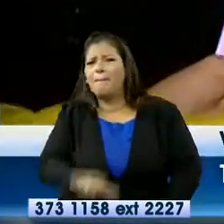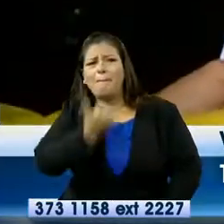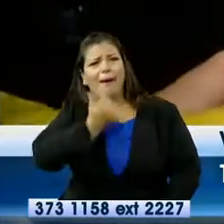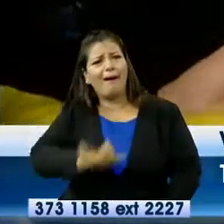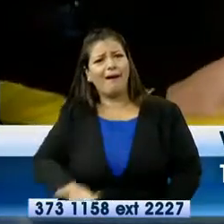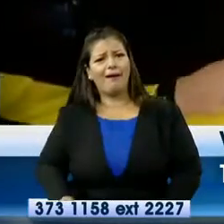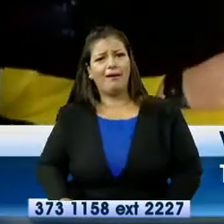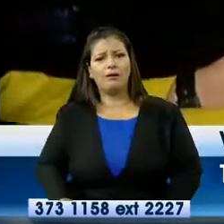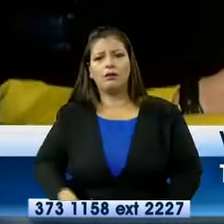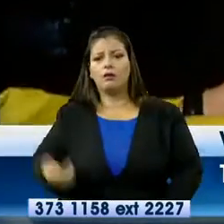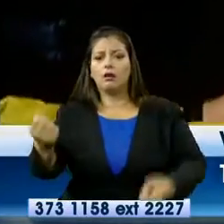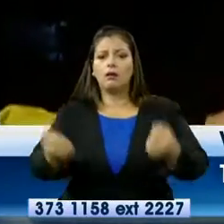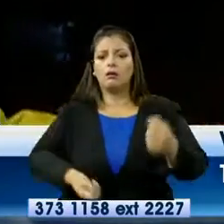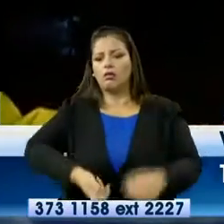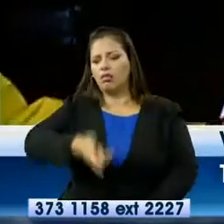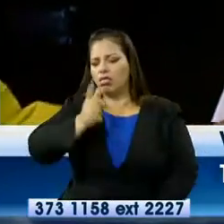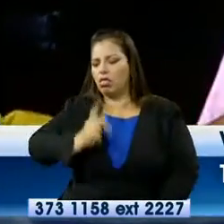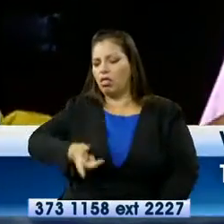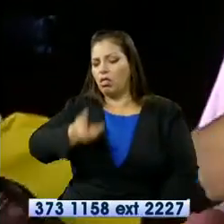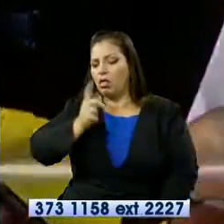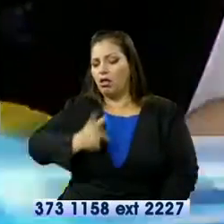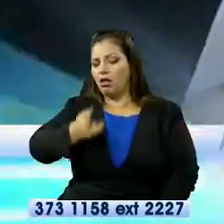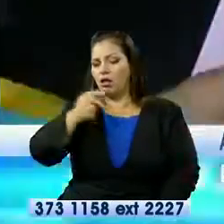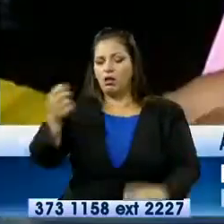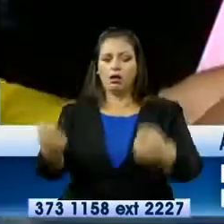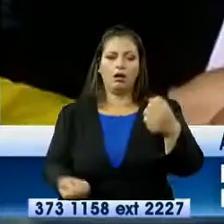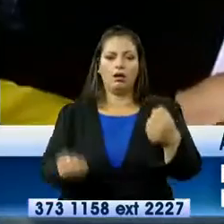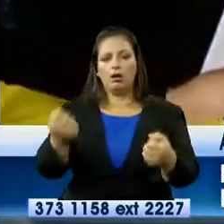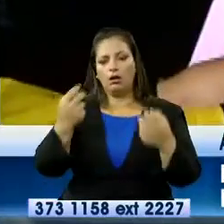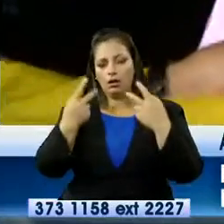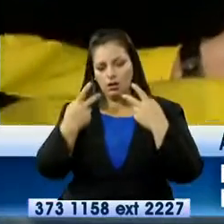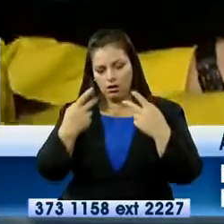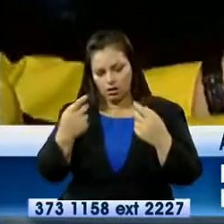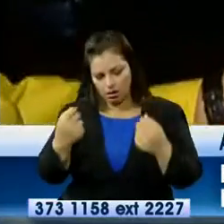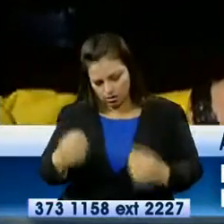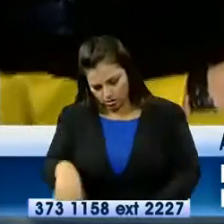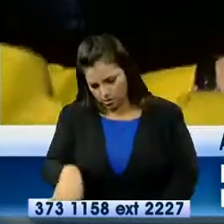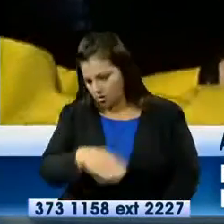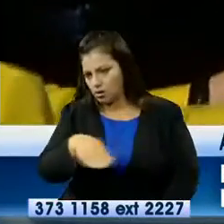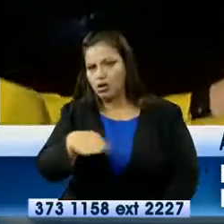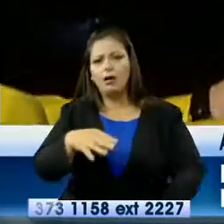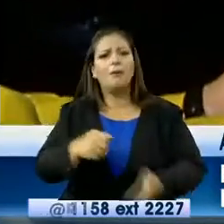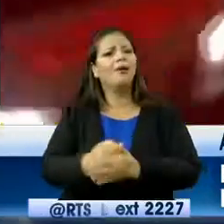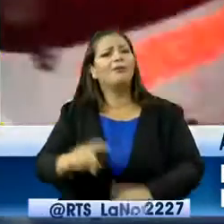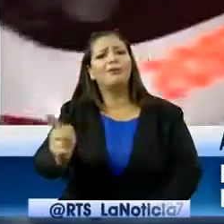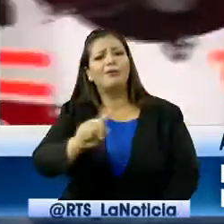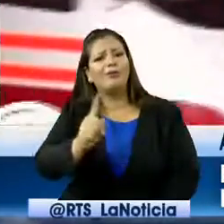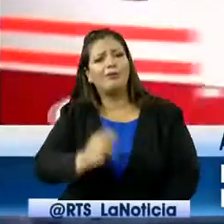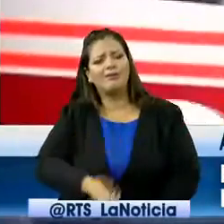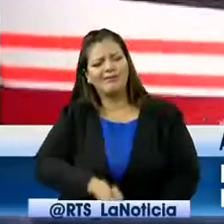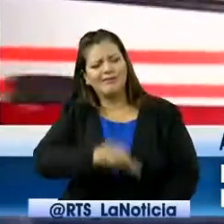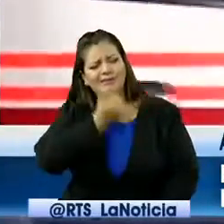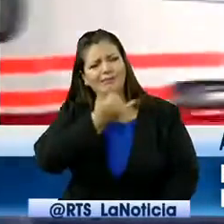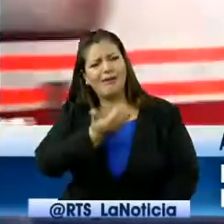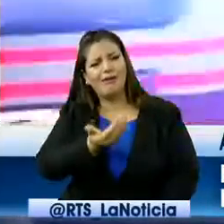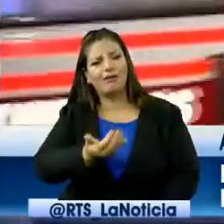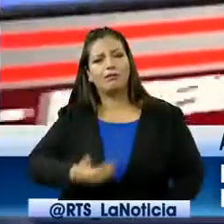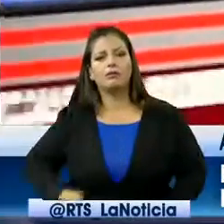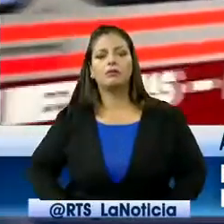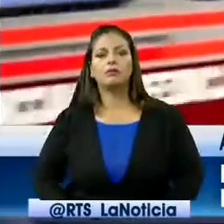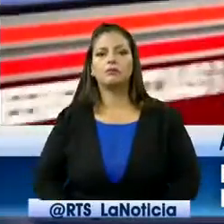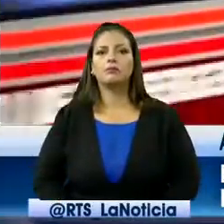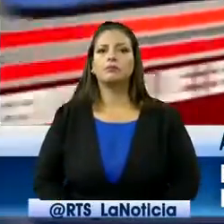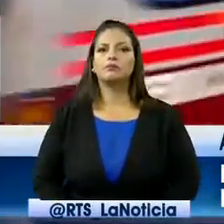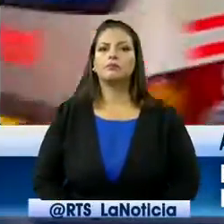el extremo de quedarse dormido? Ya, el alcohol es alcohol, amigo. No se puede manejar en ese estado. Afortunadamente no